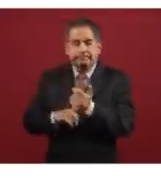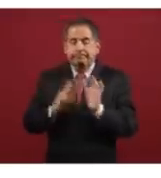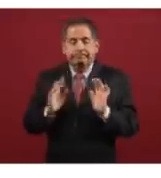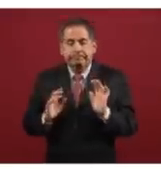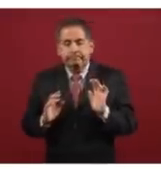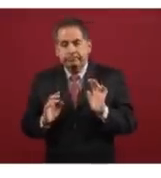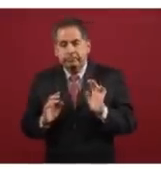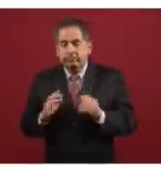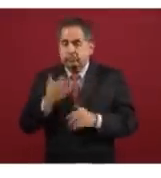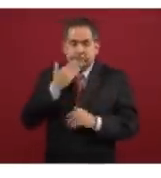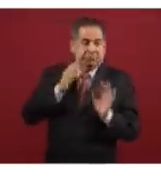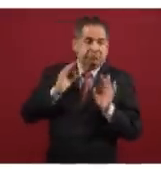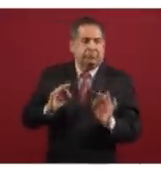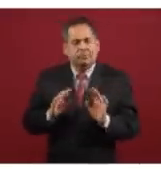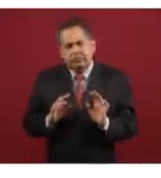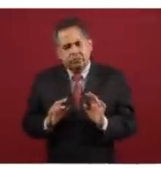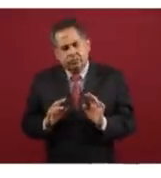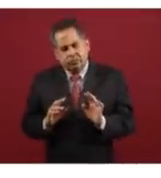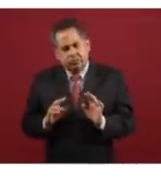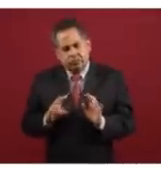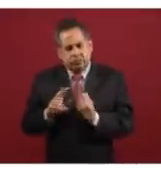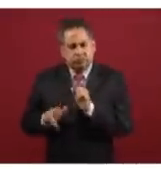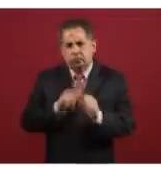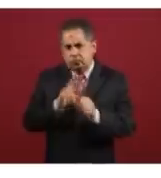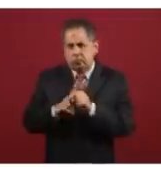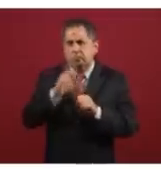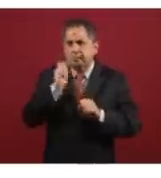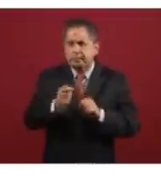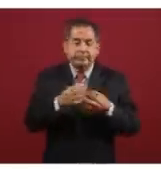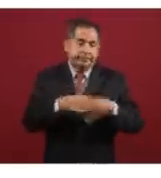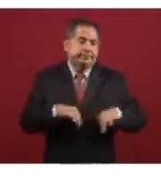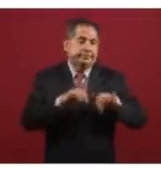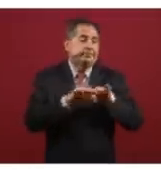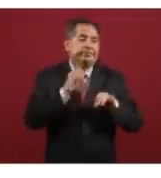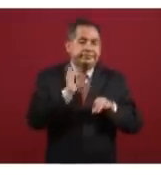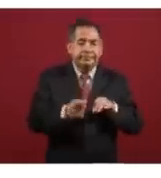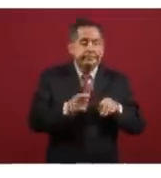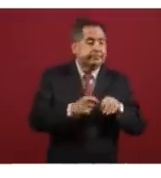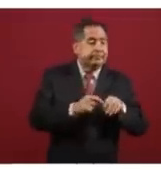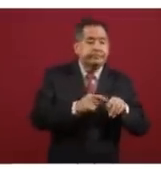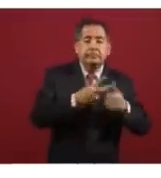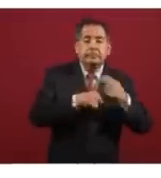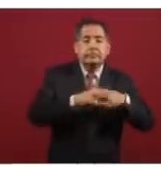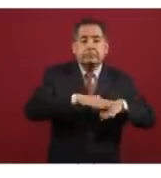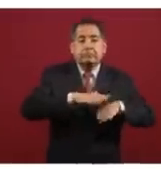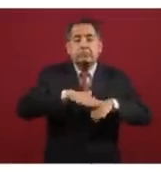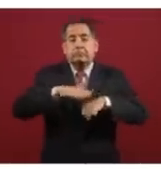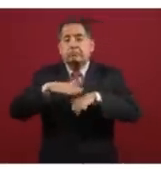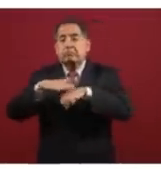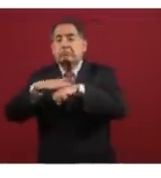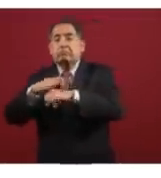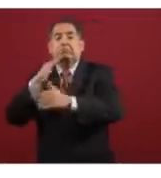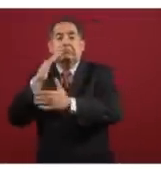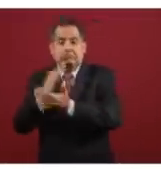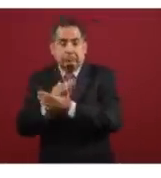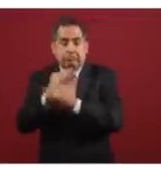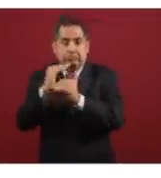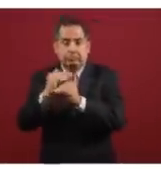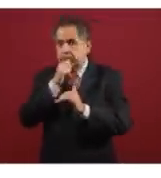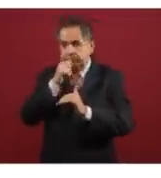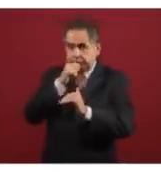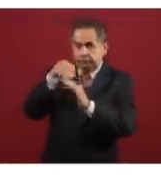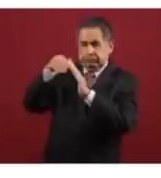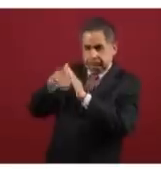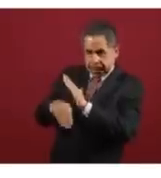que presumir, salvo la relevancia que tiene por sí sola el lograr un punto de inflexión en la tendencia